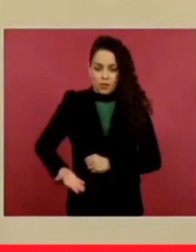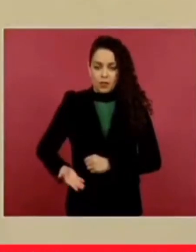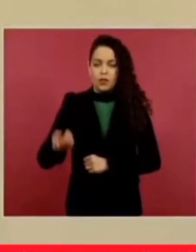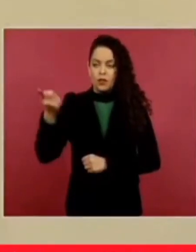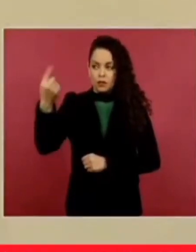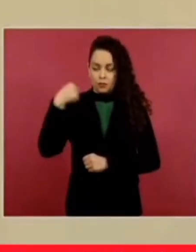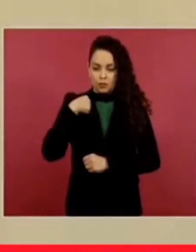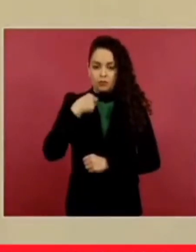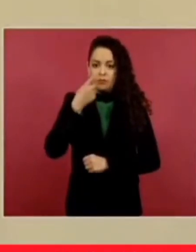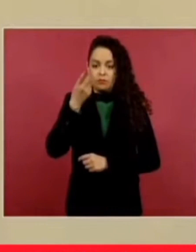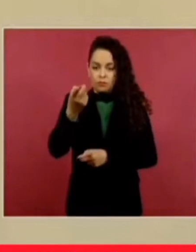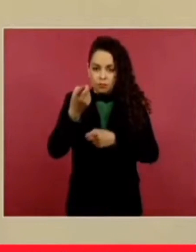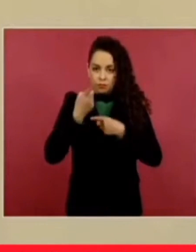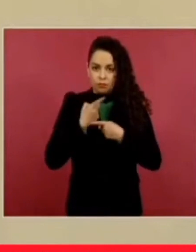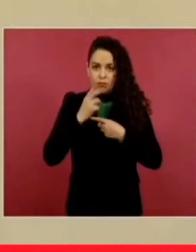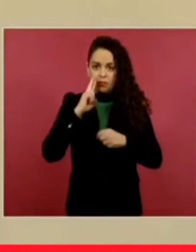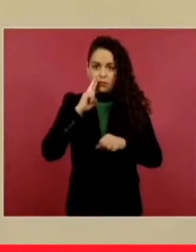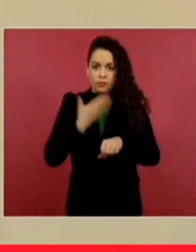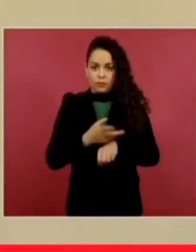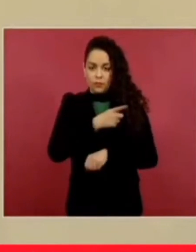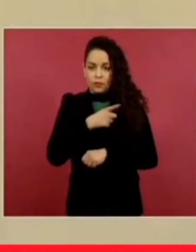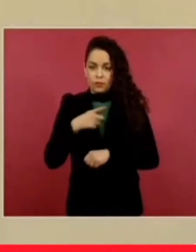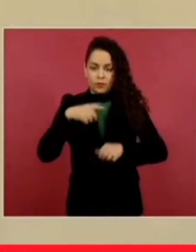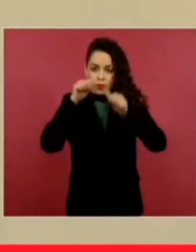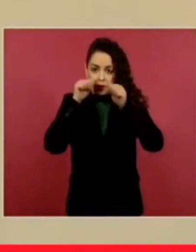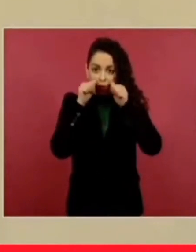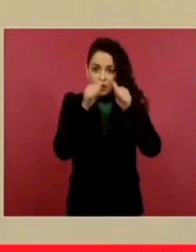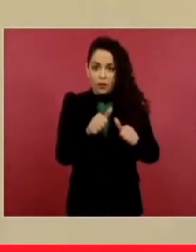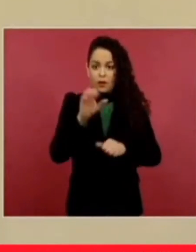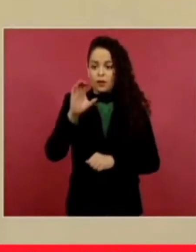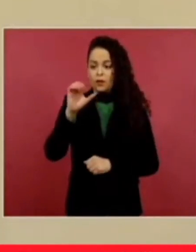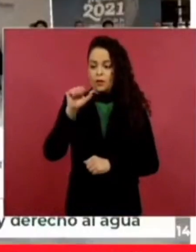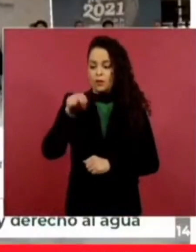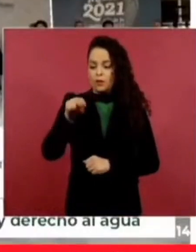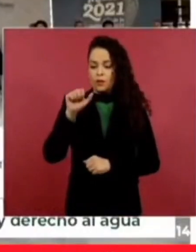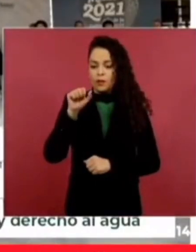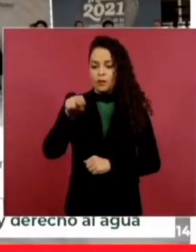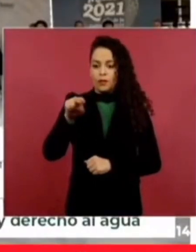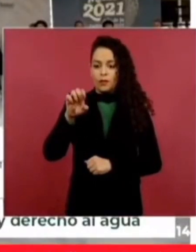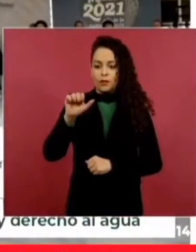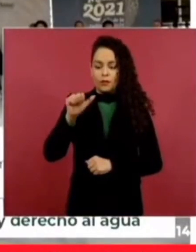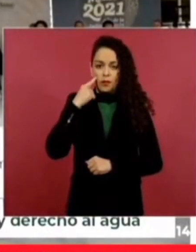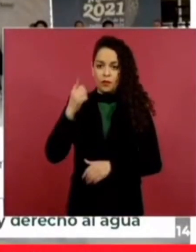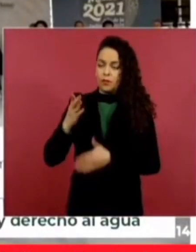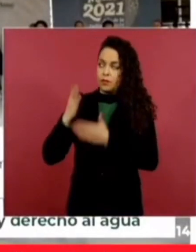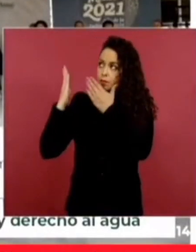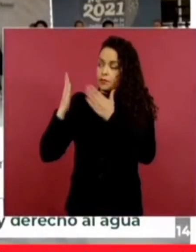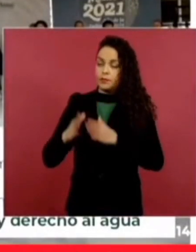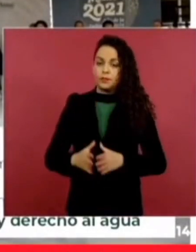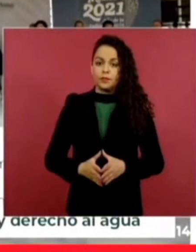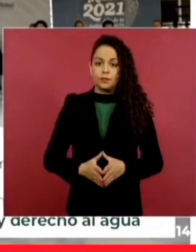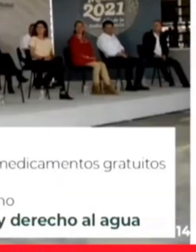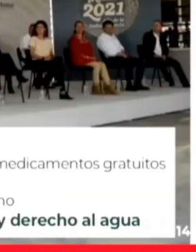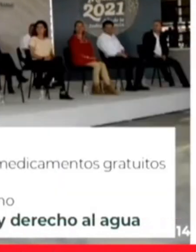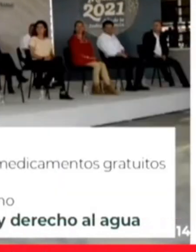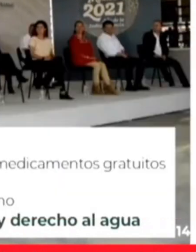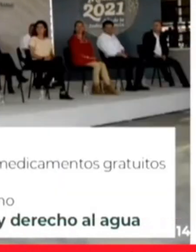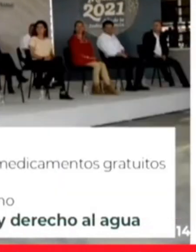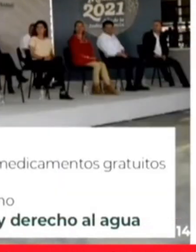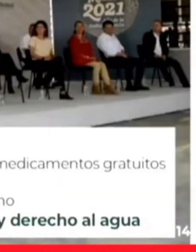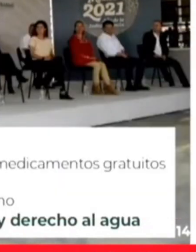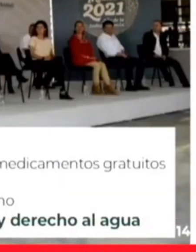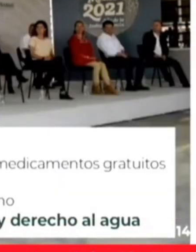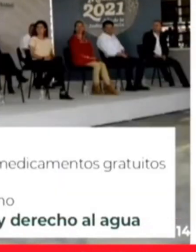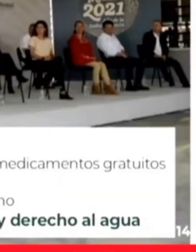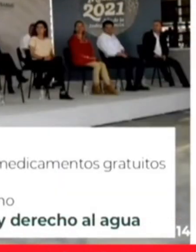de atención a Cananea que se pueda tener un trabajo. Se instrumenta 5 mesas de trabajo. Dentro de estas